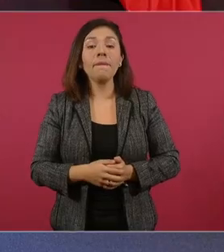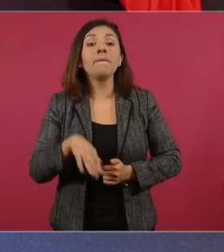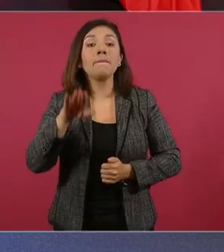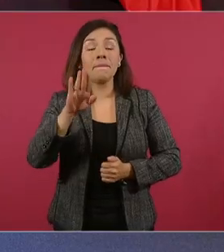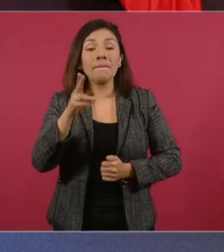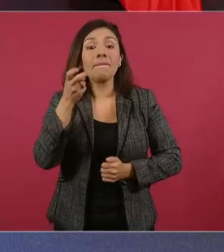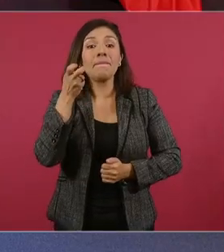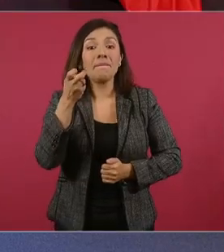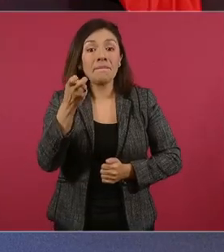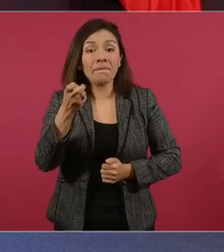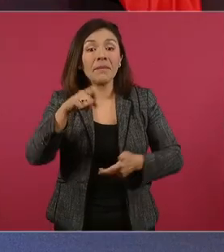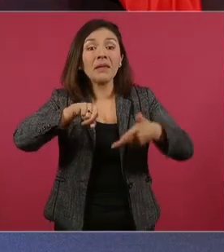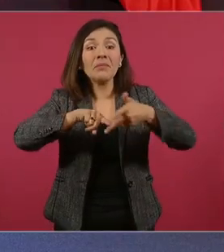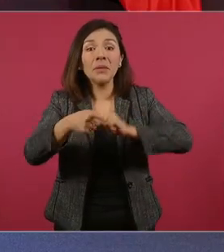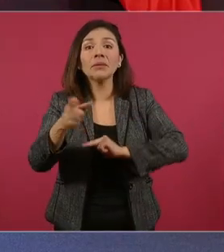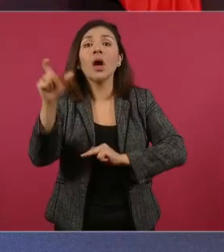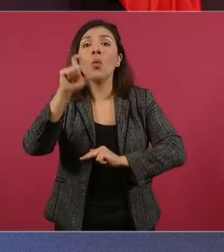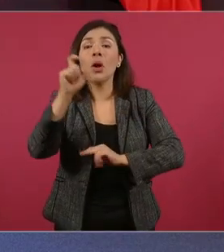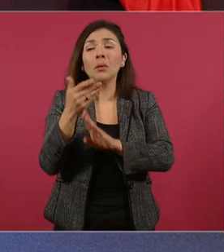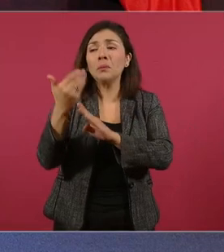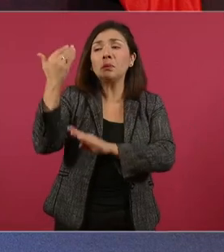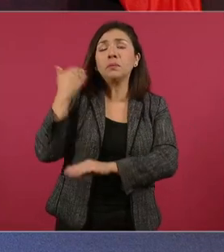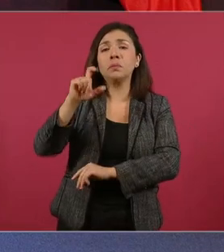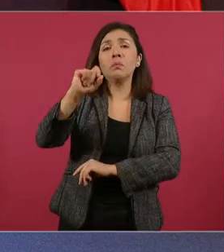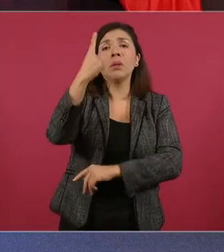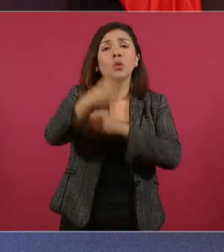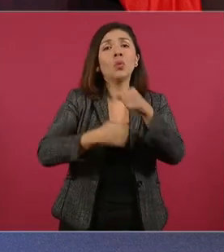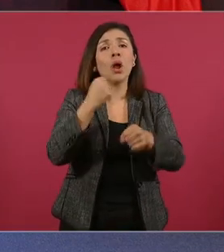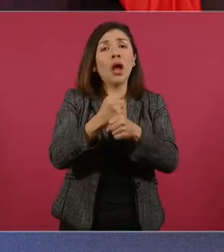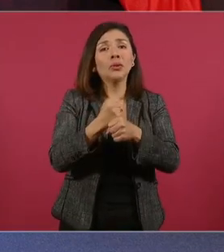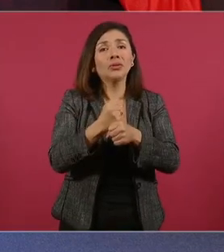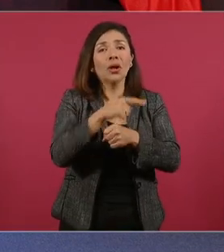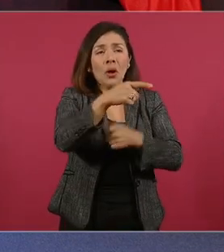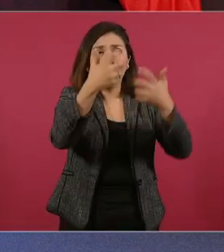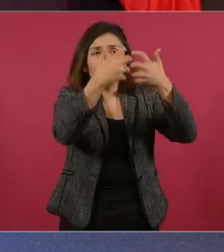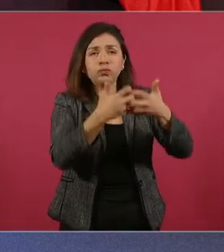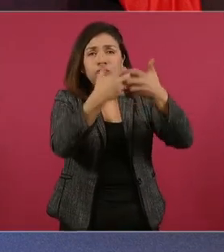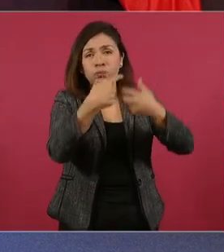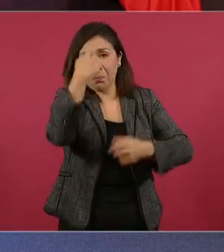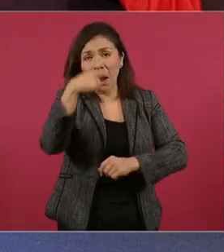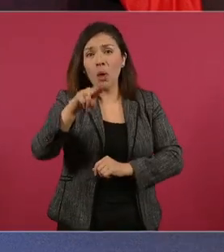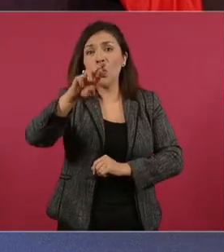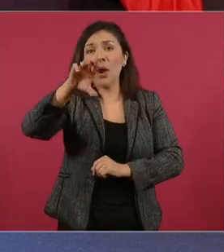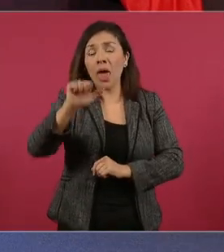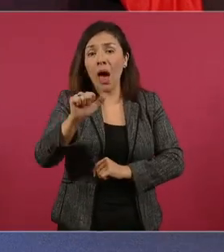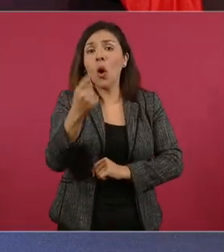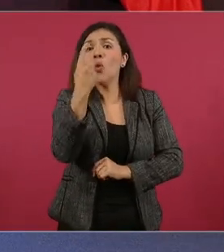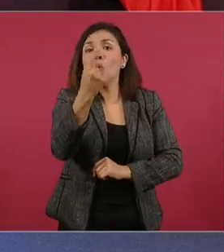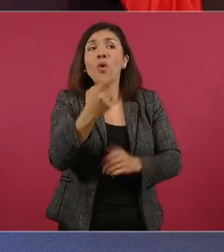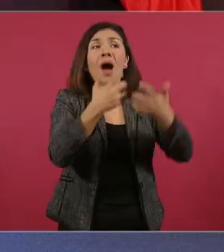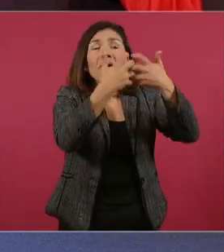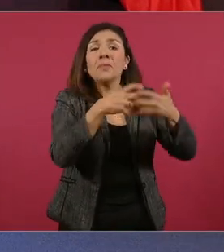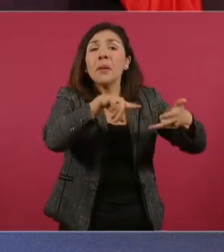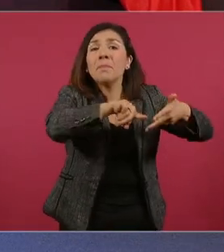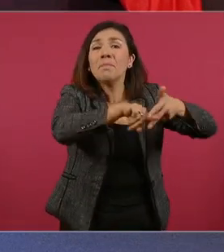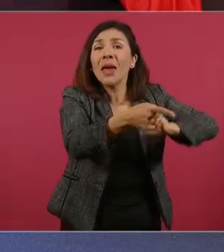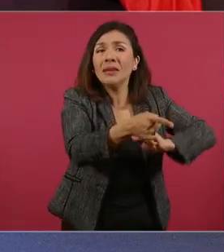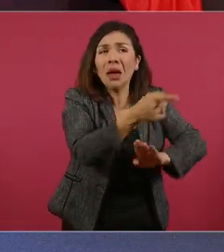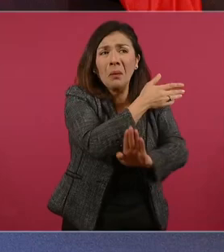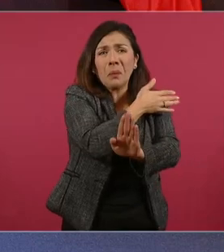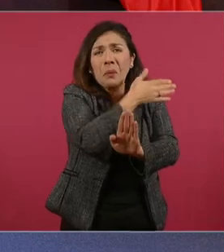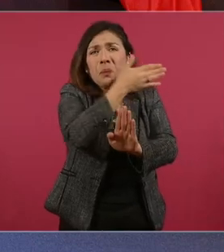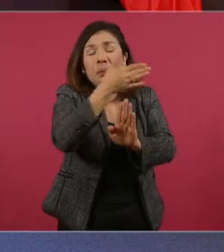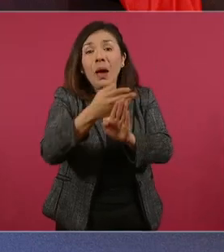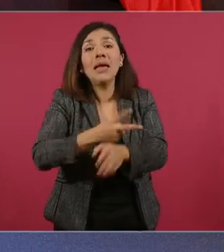echamos a andar después de 21 años la planta de urea, una de ellas. La segunda planta de urea, este